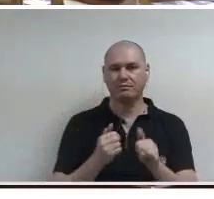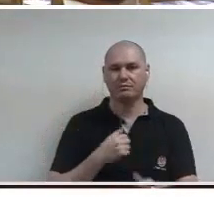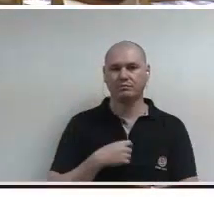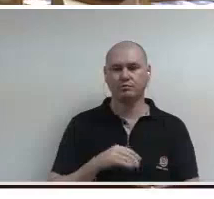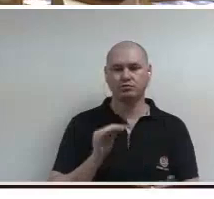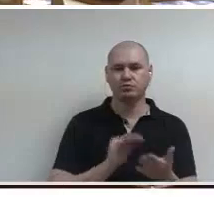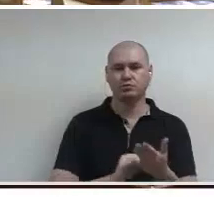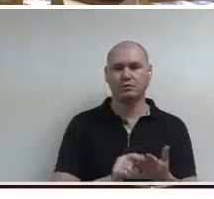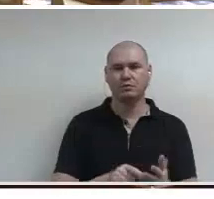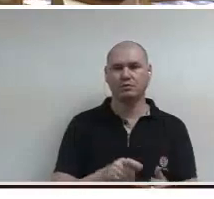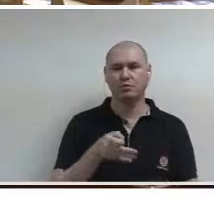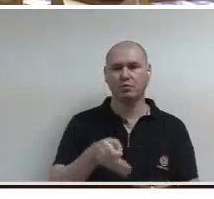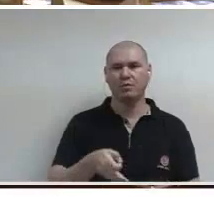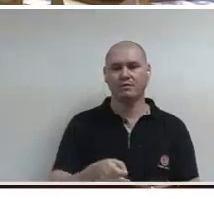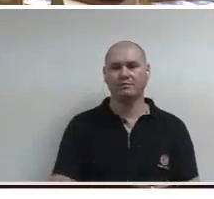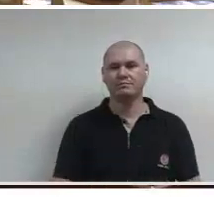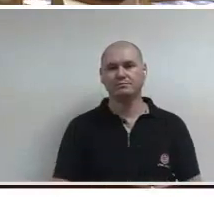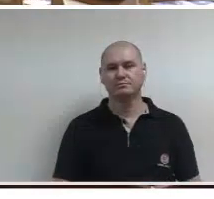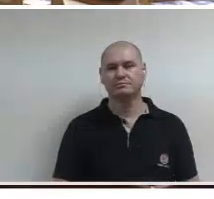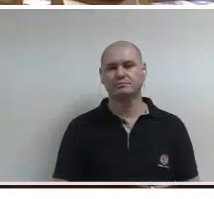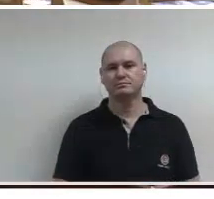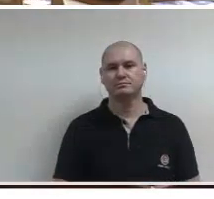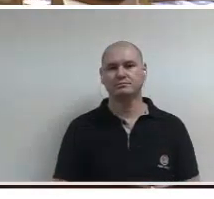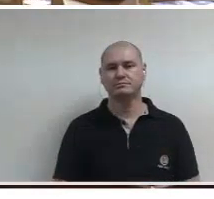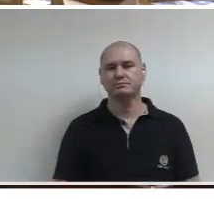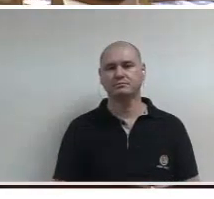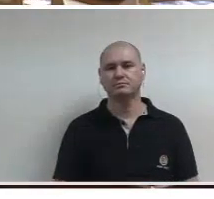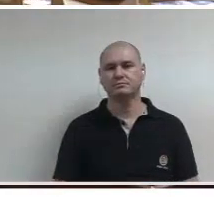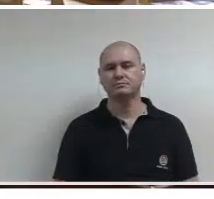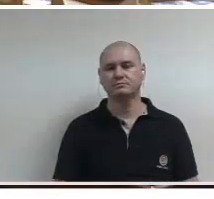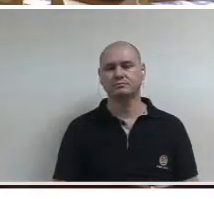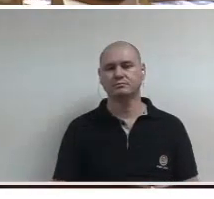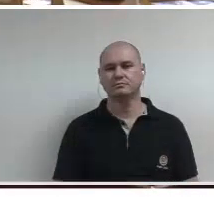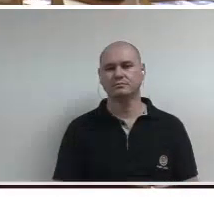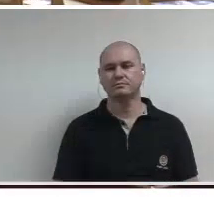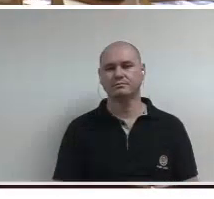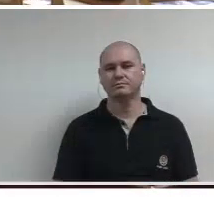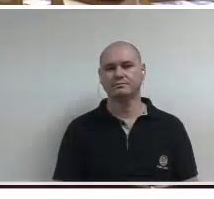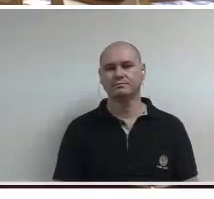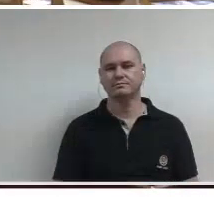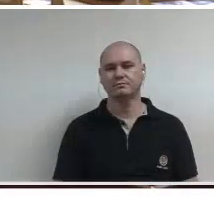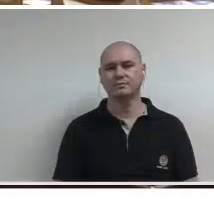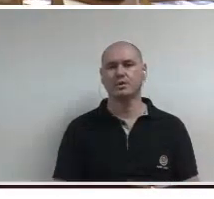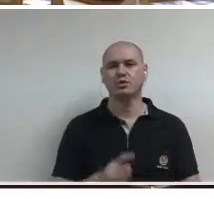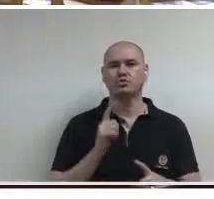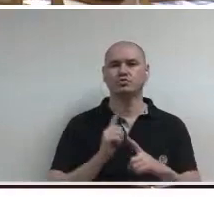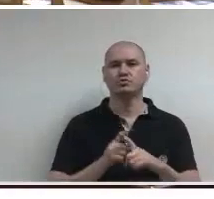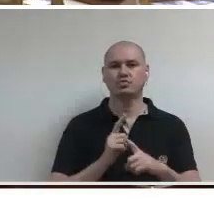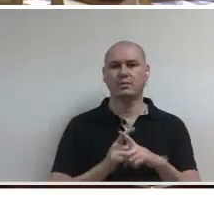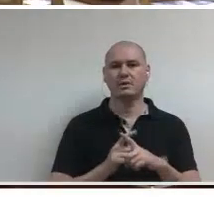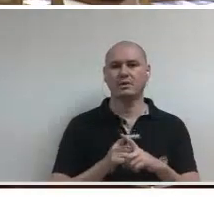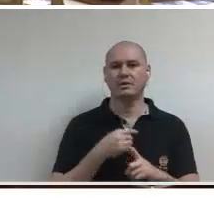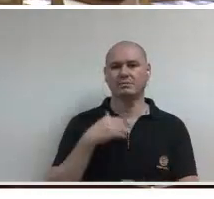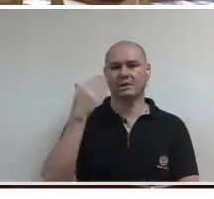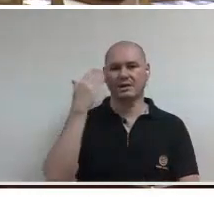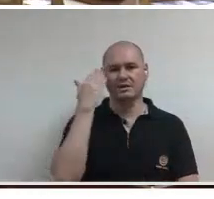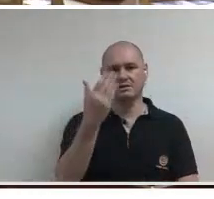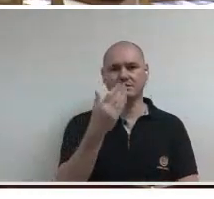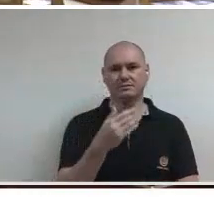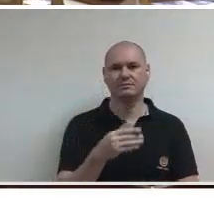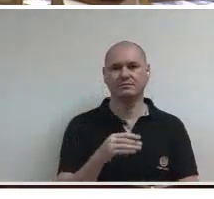punto 9. Sí, ministro Jiménez. Gracias, sí, ministro Jiménez, más de Pareta.